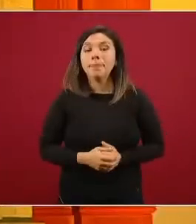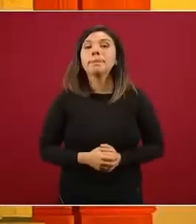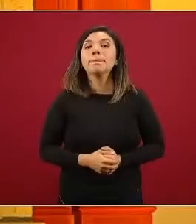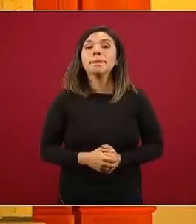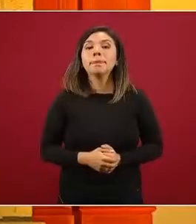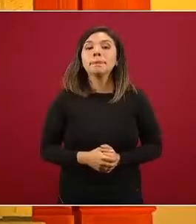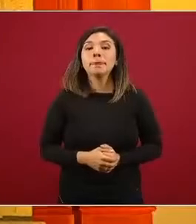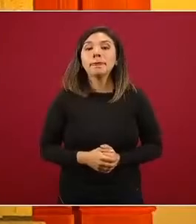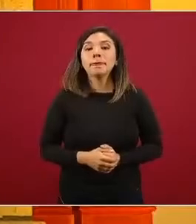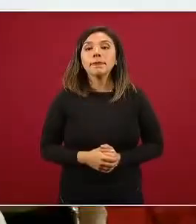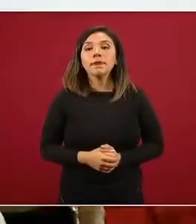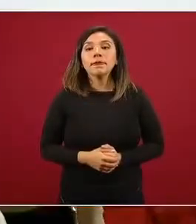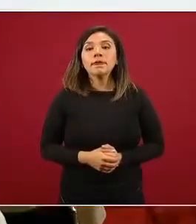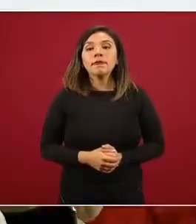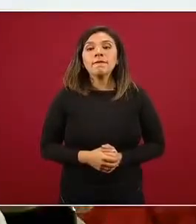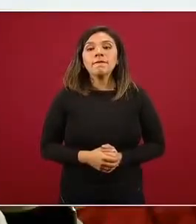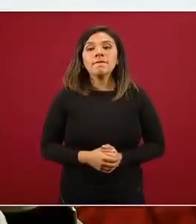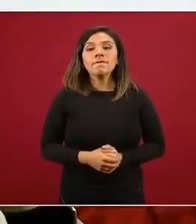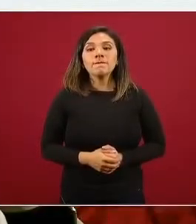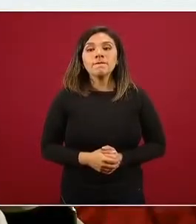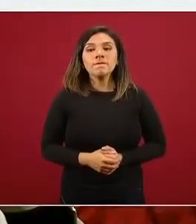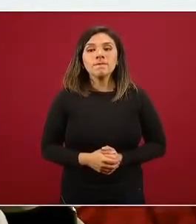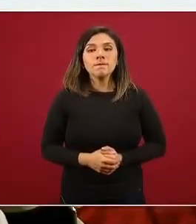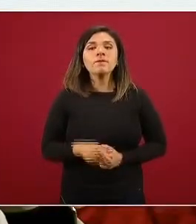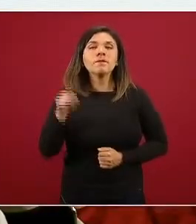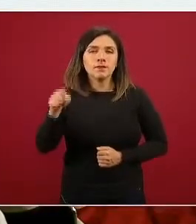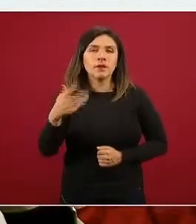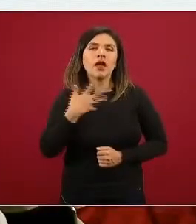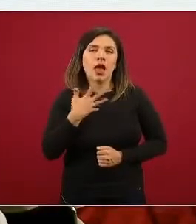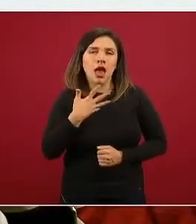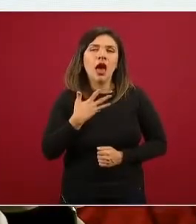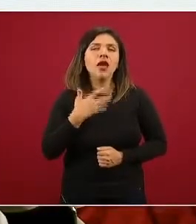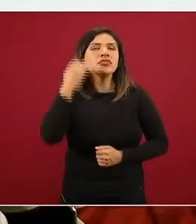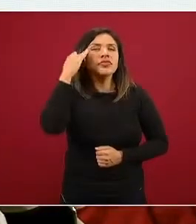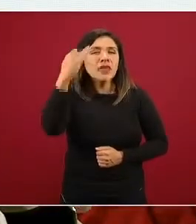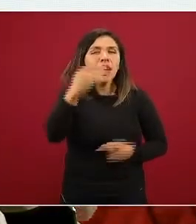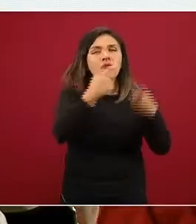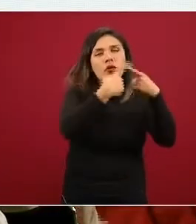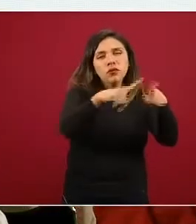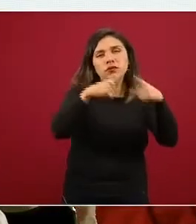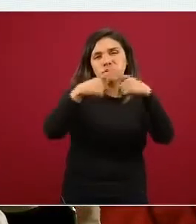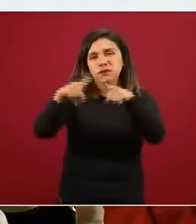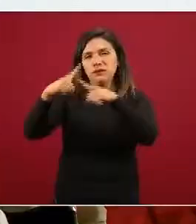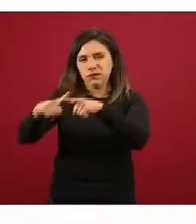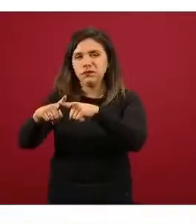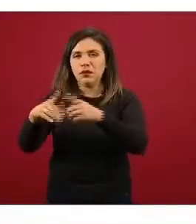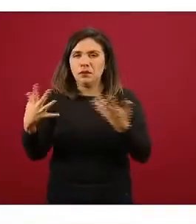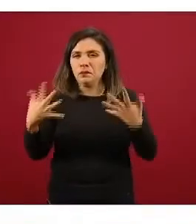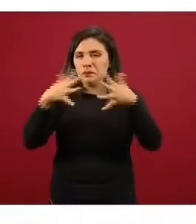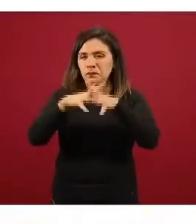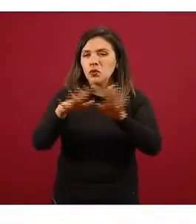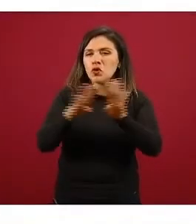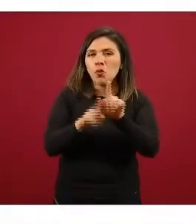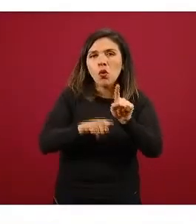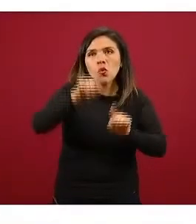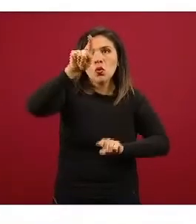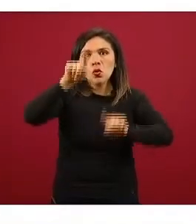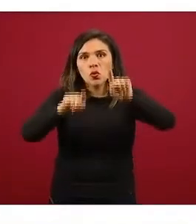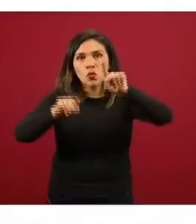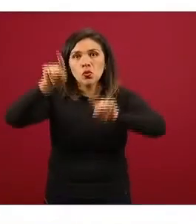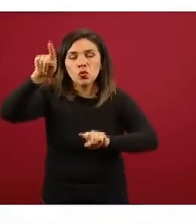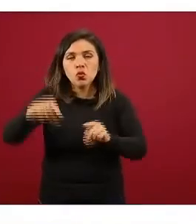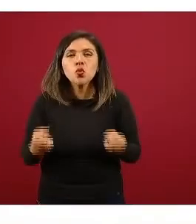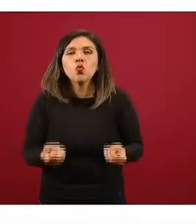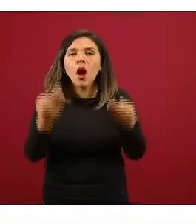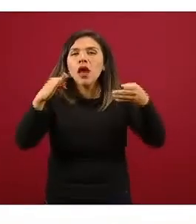América. Y aquí hay una mezcla de tiempos y alturas de la curva o cantidad de